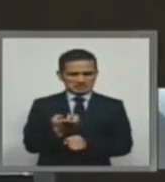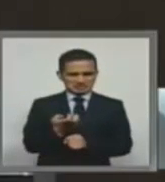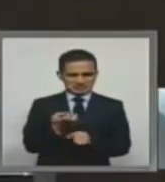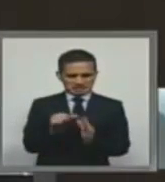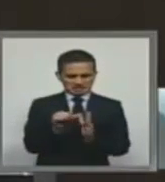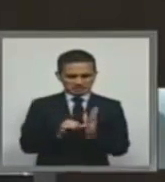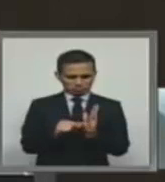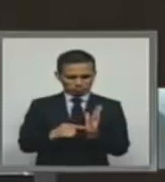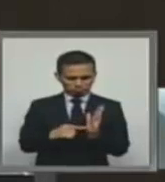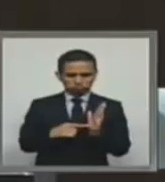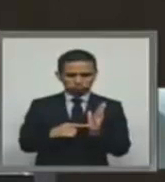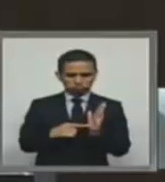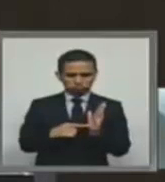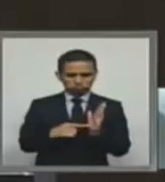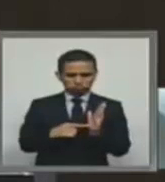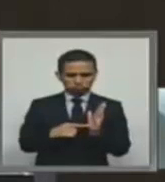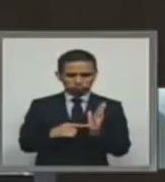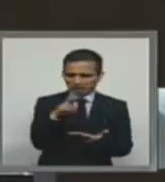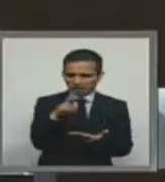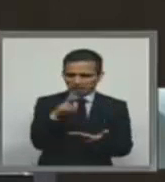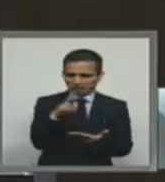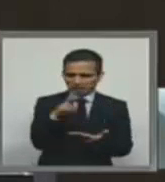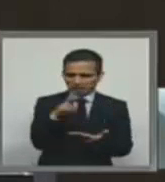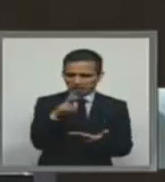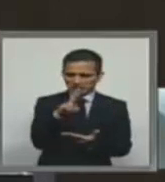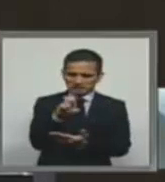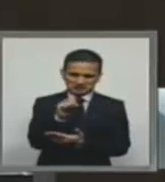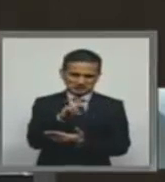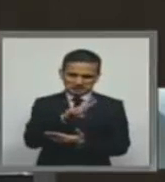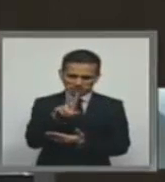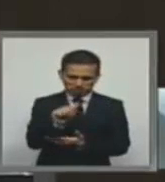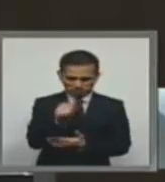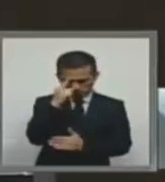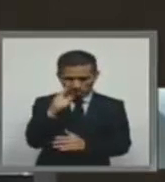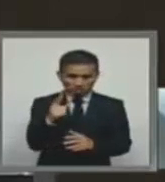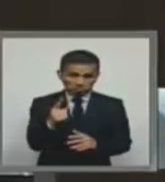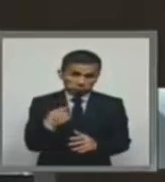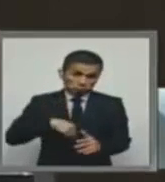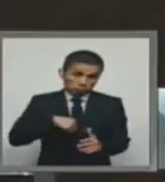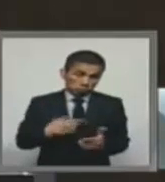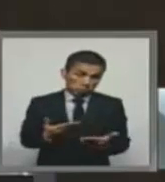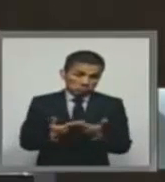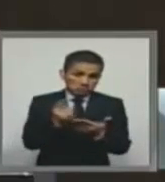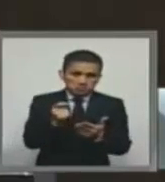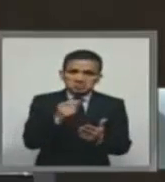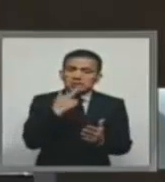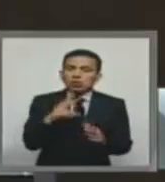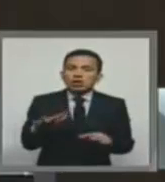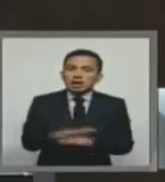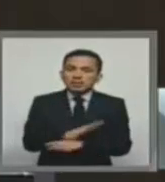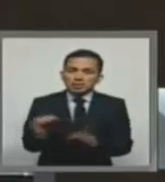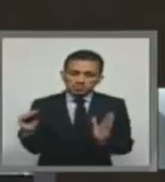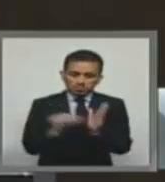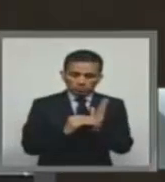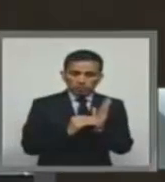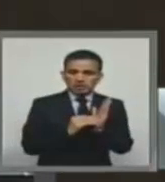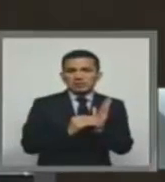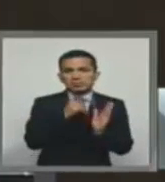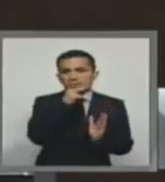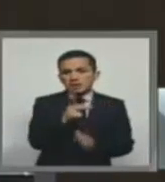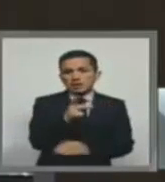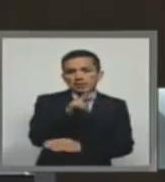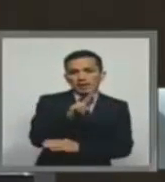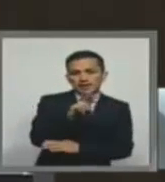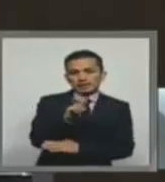este artículo para ver, proponer que regresara el texto a renovable,